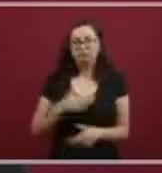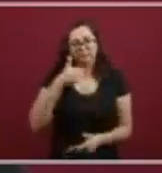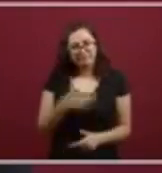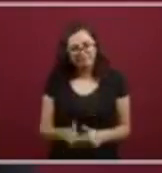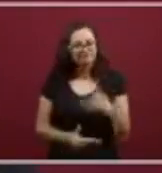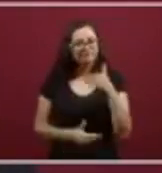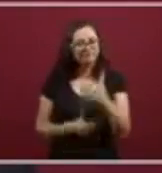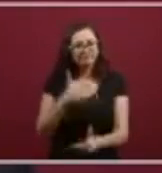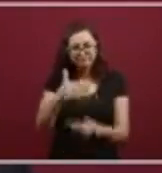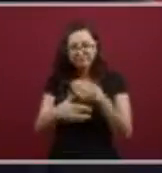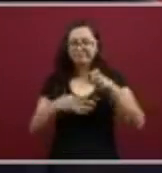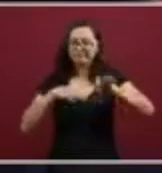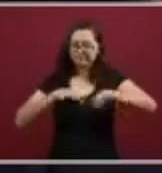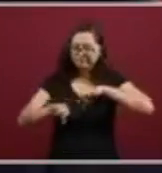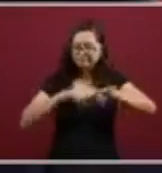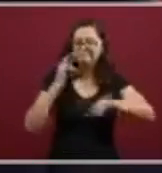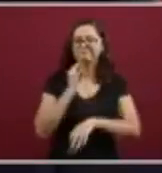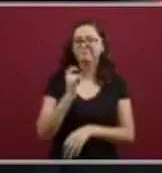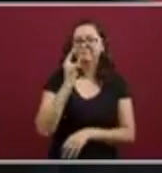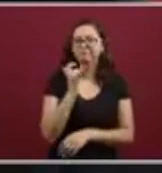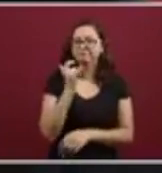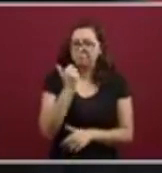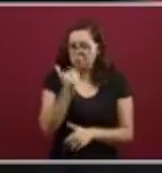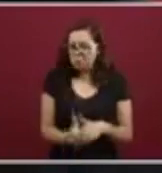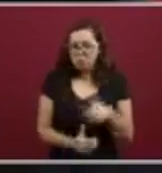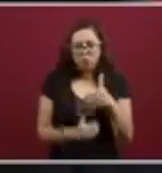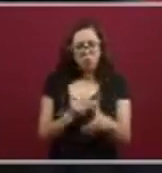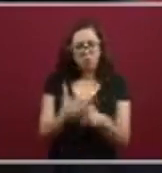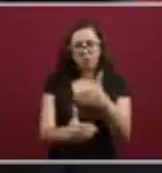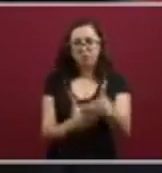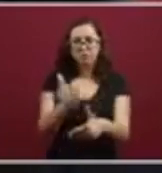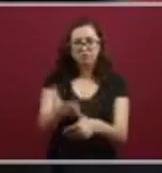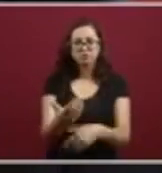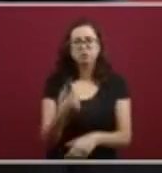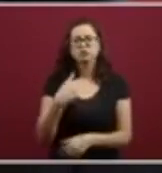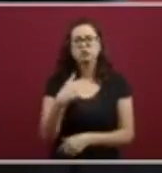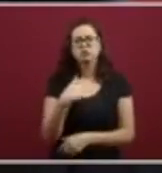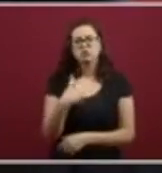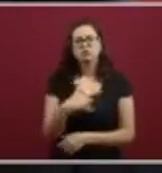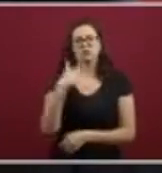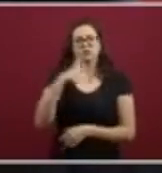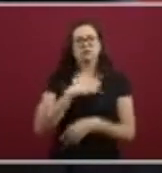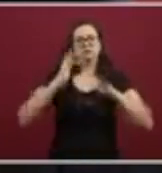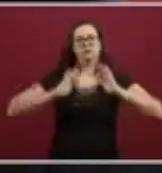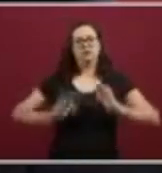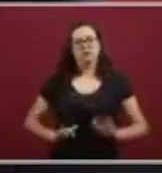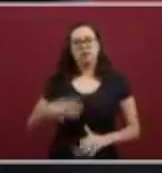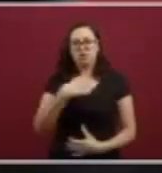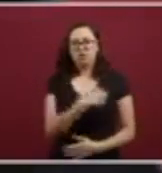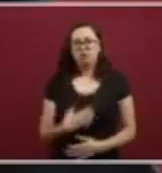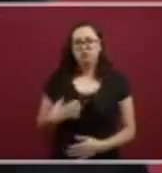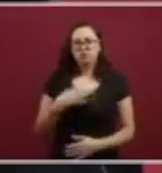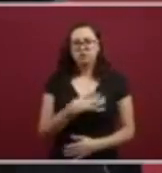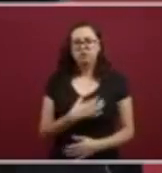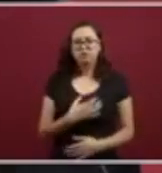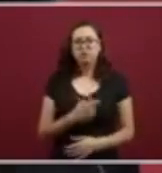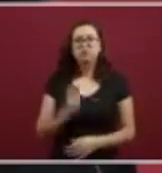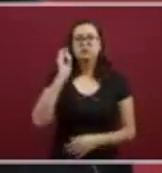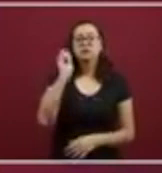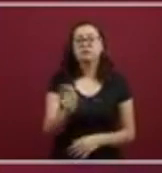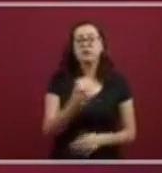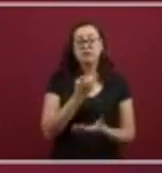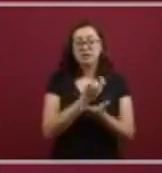un proceso. Ya puedo decir con satisfacción que aumentó el salario